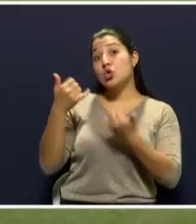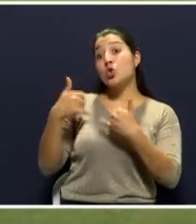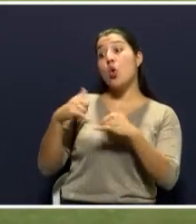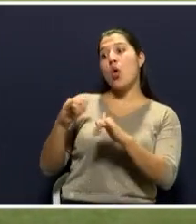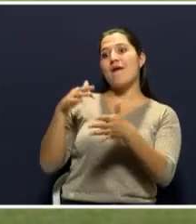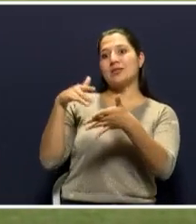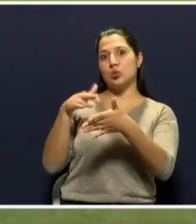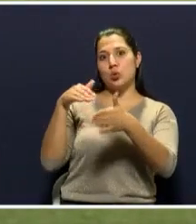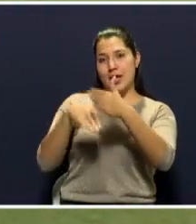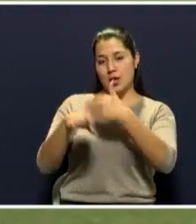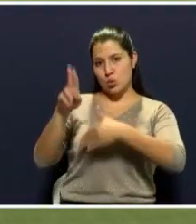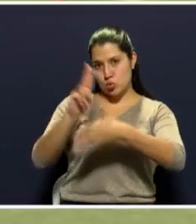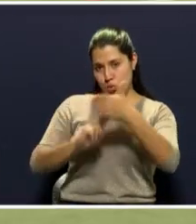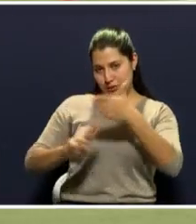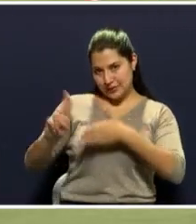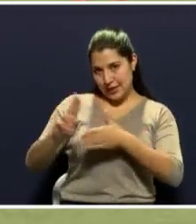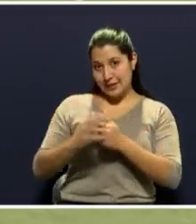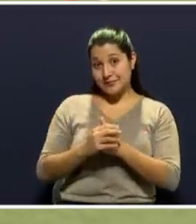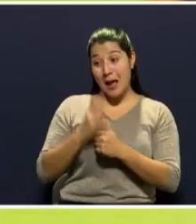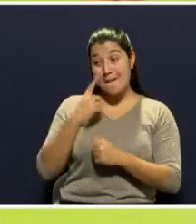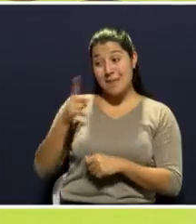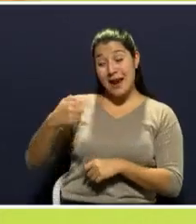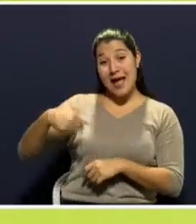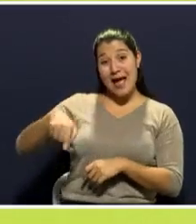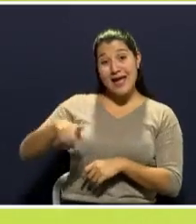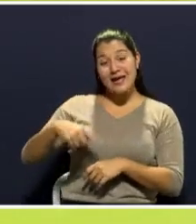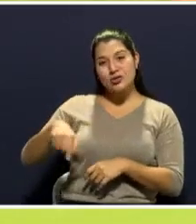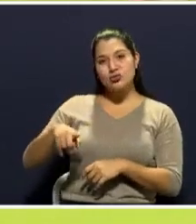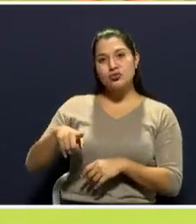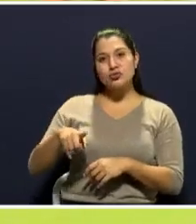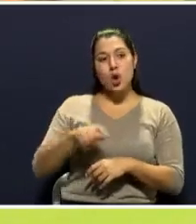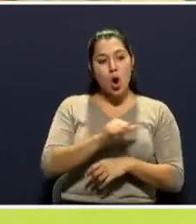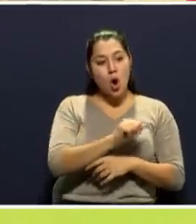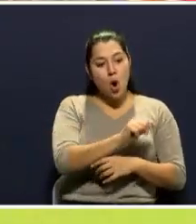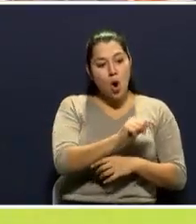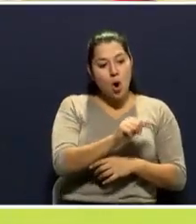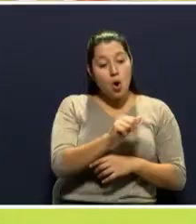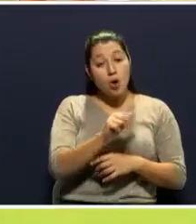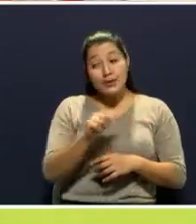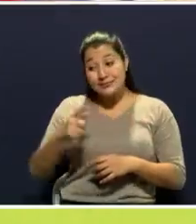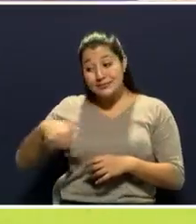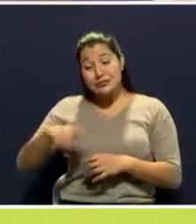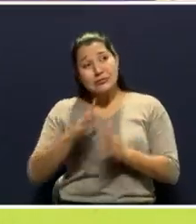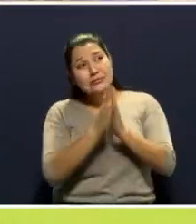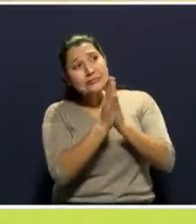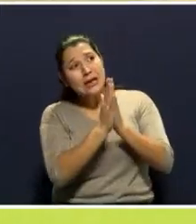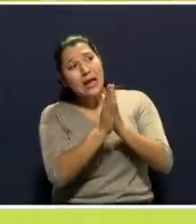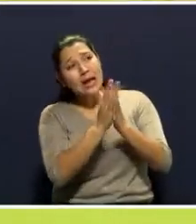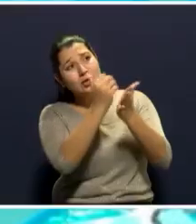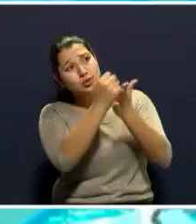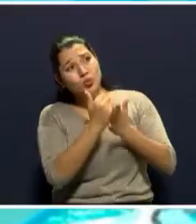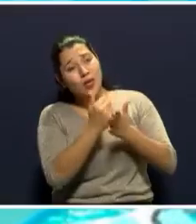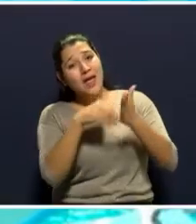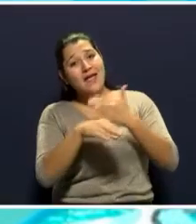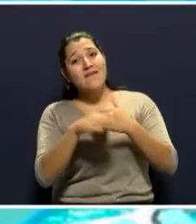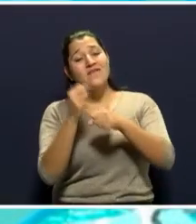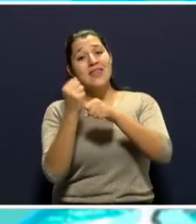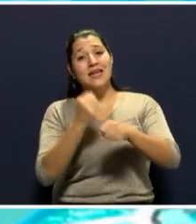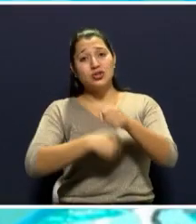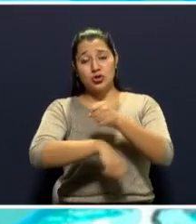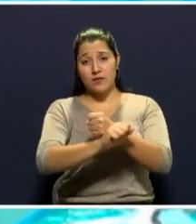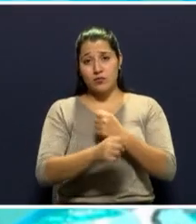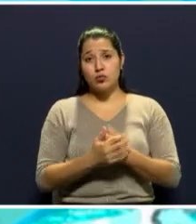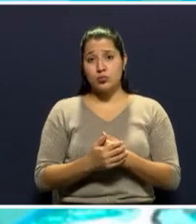estudiantes de universidades. Para ellos, los mismos referees buscaron ayuda económica ante la FEDEFútbol en este parón del torneo. Pero sí,